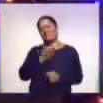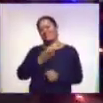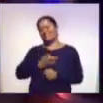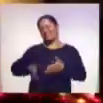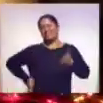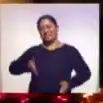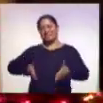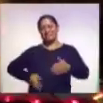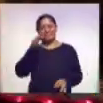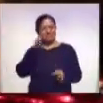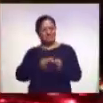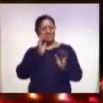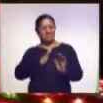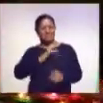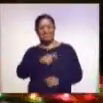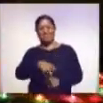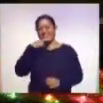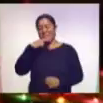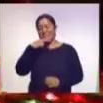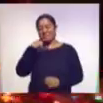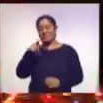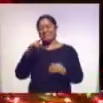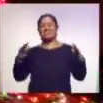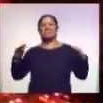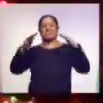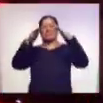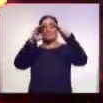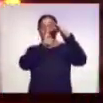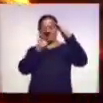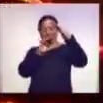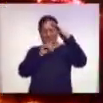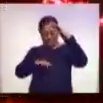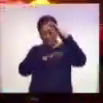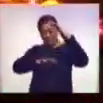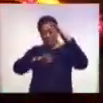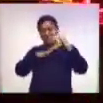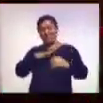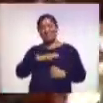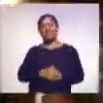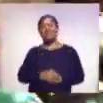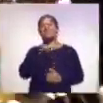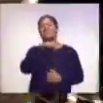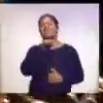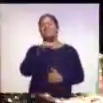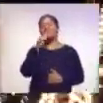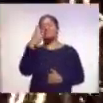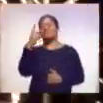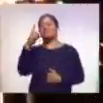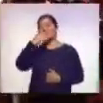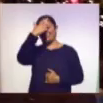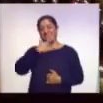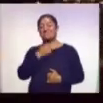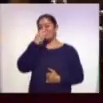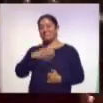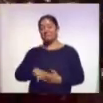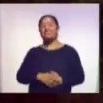con el que queda formalmente inaugurada la Navidad al pie de la montaña, se llevará a cabo la noche del 16 de diciembre, evento que no se puede perder